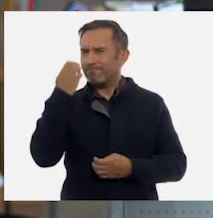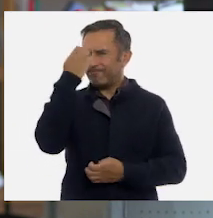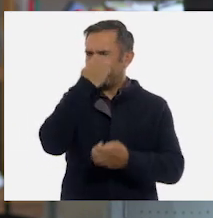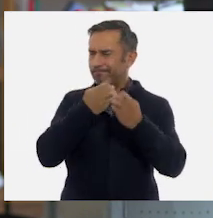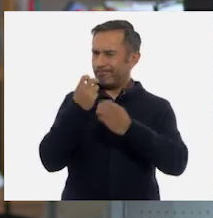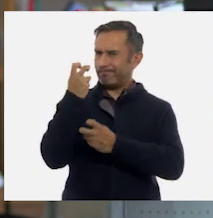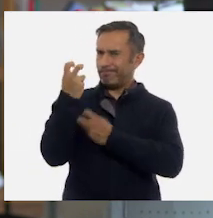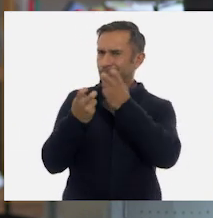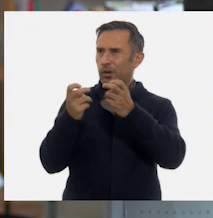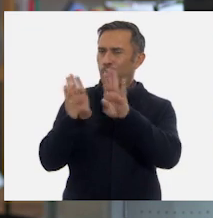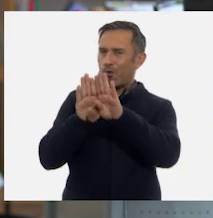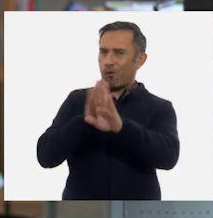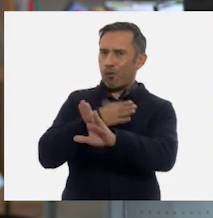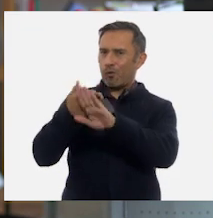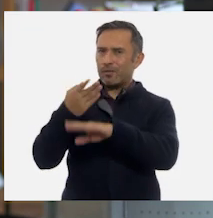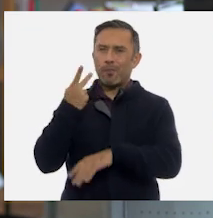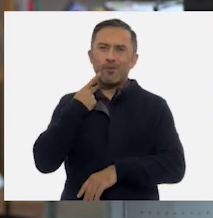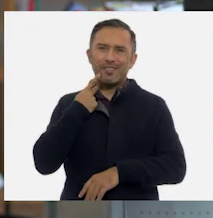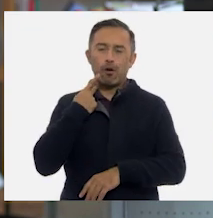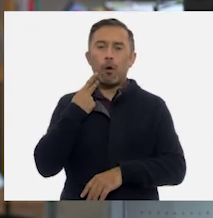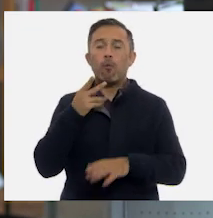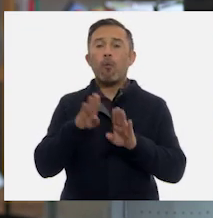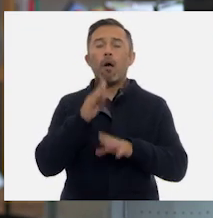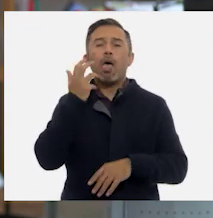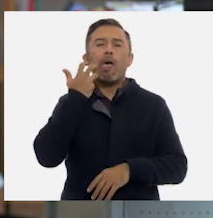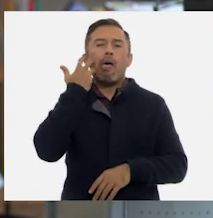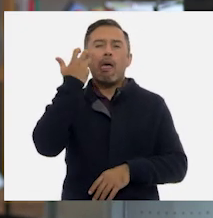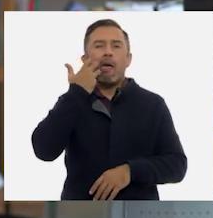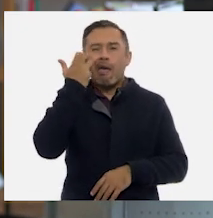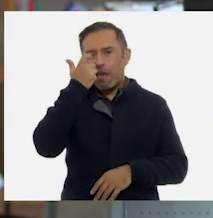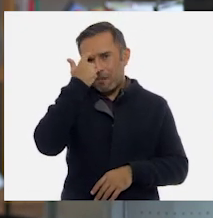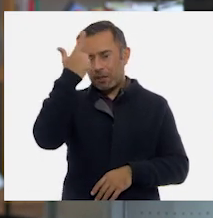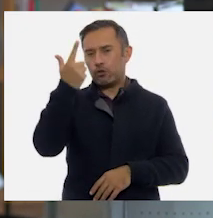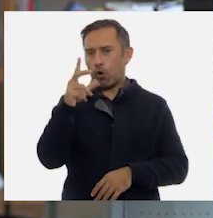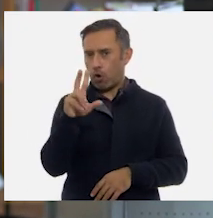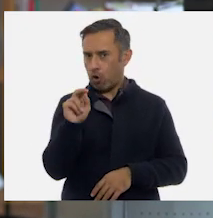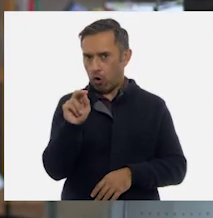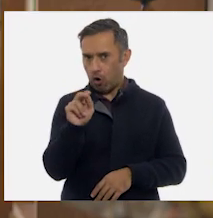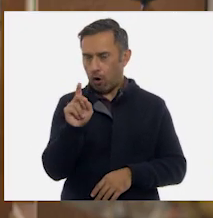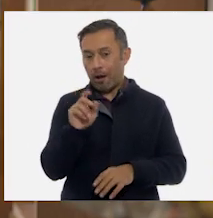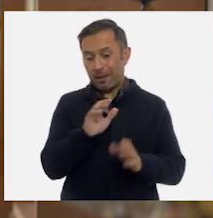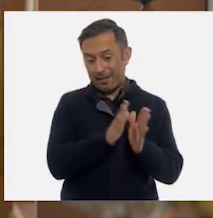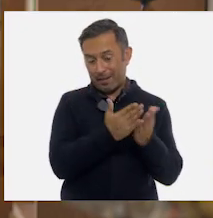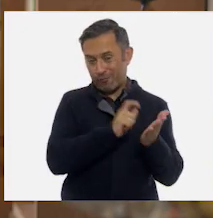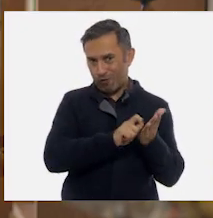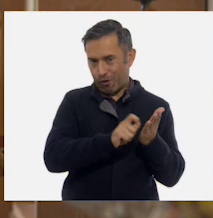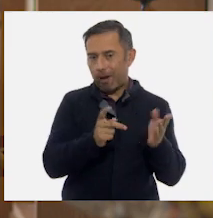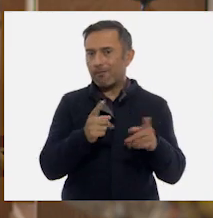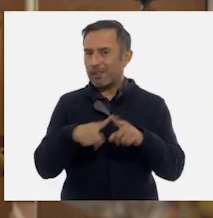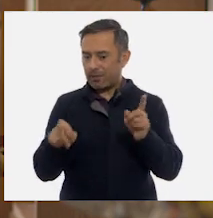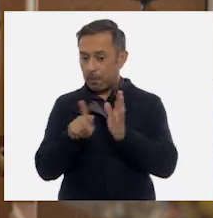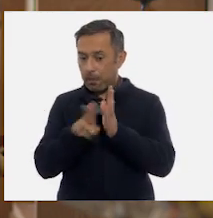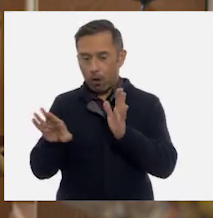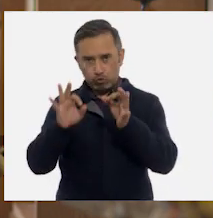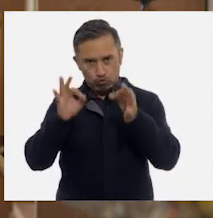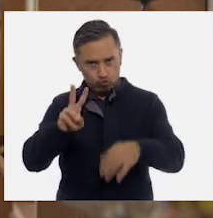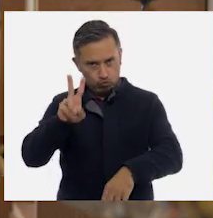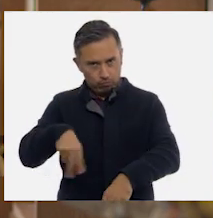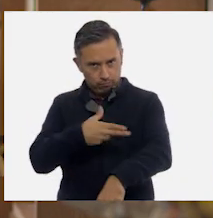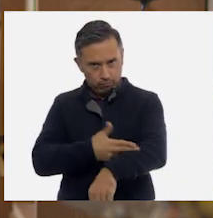una manera no ficcional como lo hacía en su obra literaria. Inclusive para hacer un reportaje